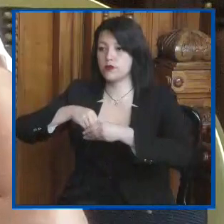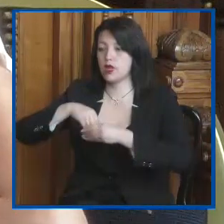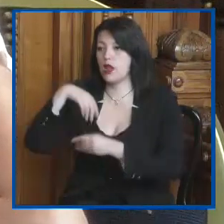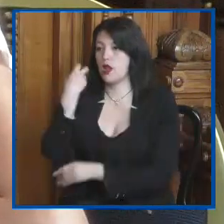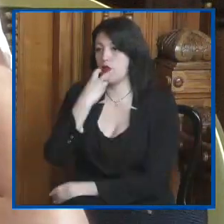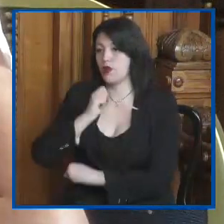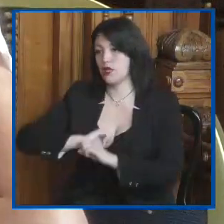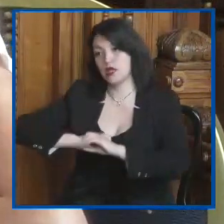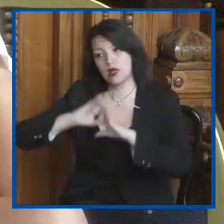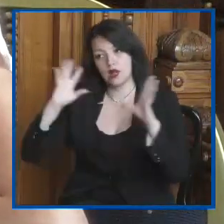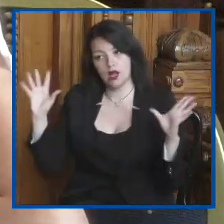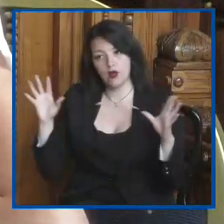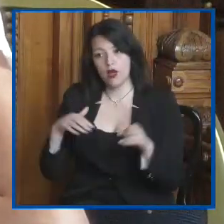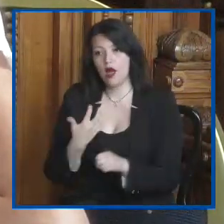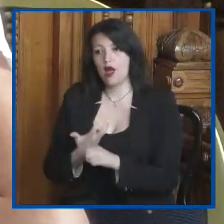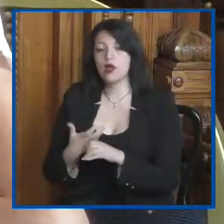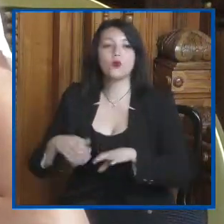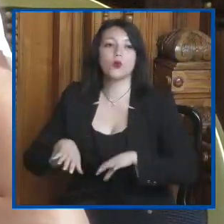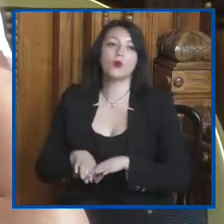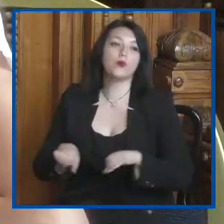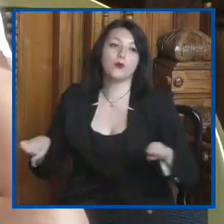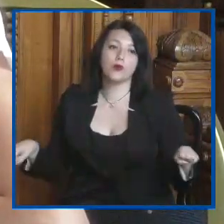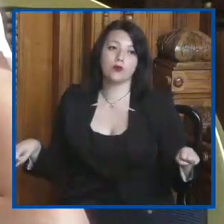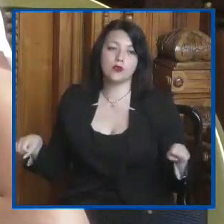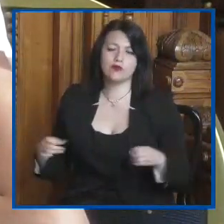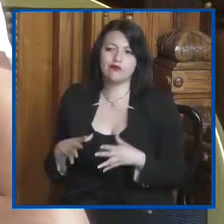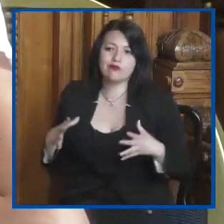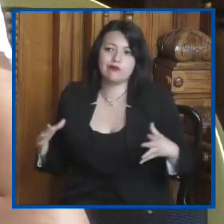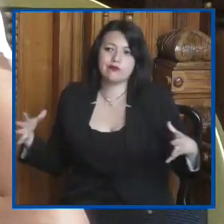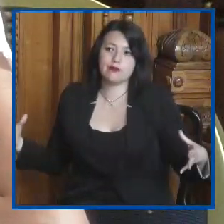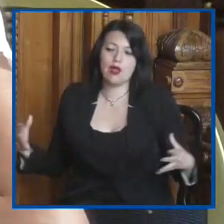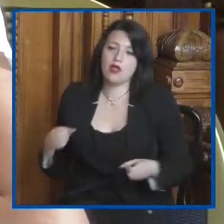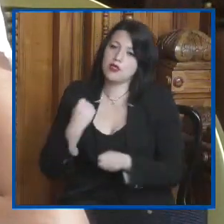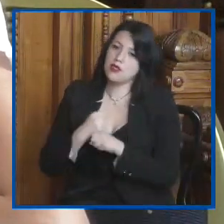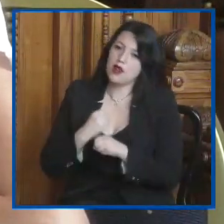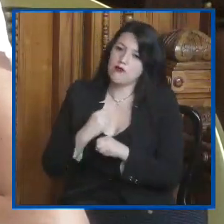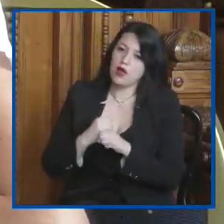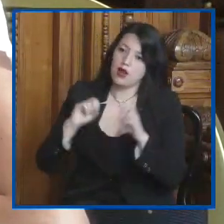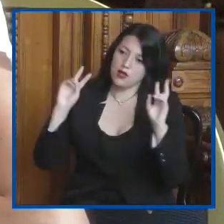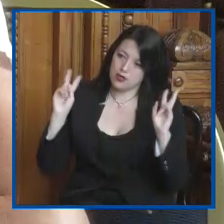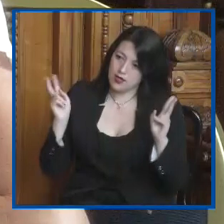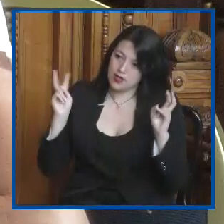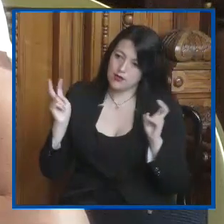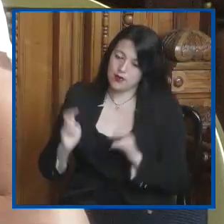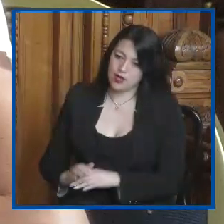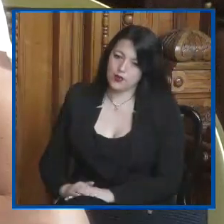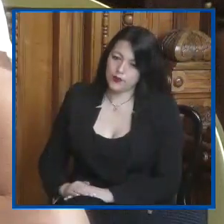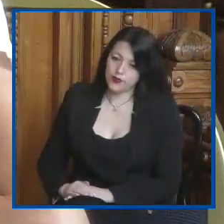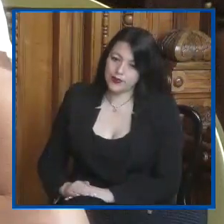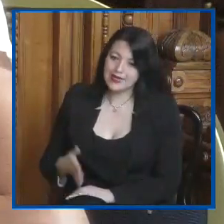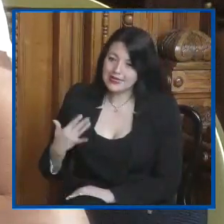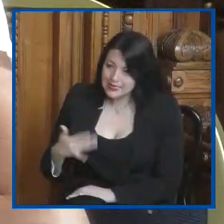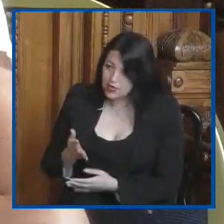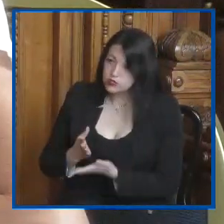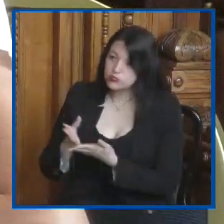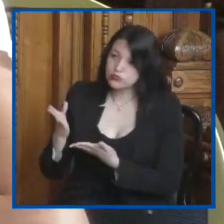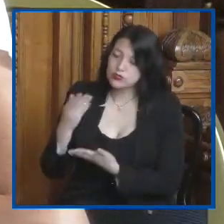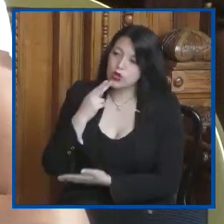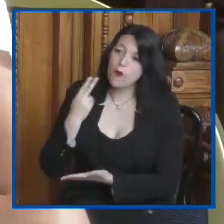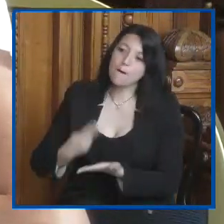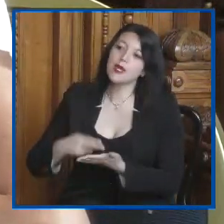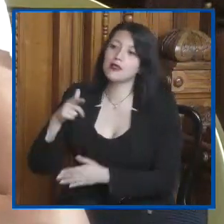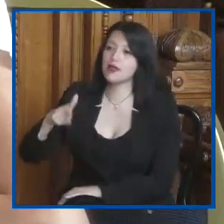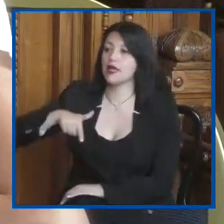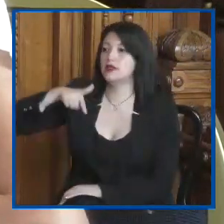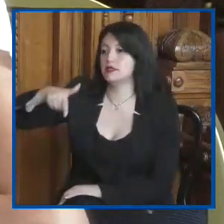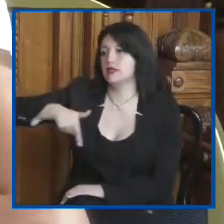Nación. Hay un compromiso enorme por empezar a trabajar este tema. Ya lo viene trabajando desde el 2017